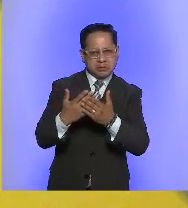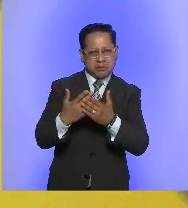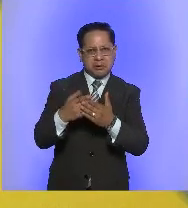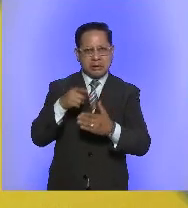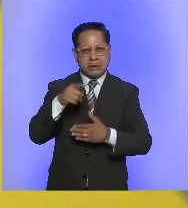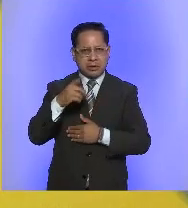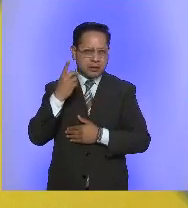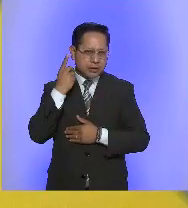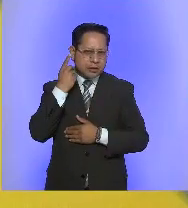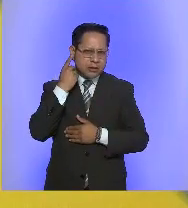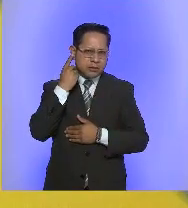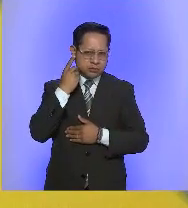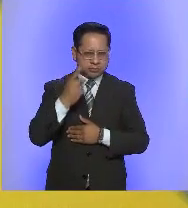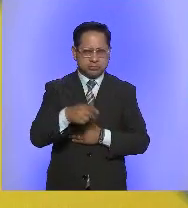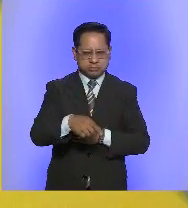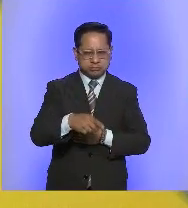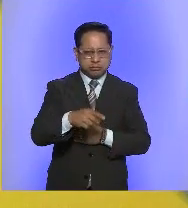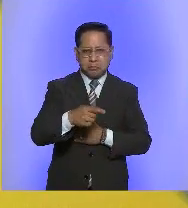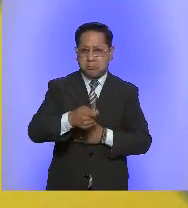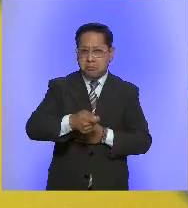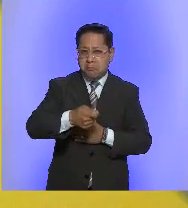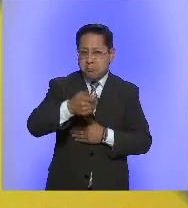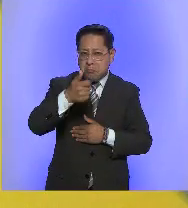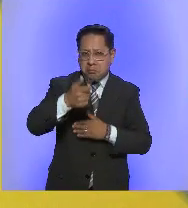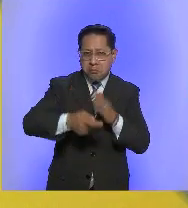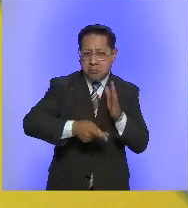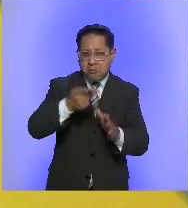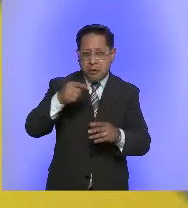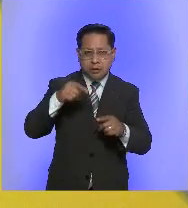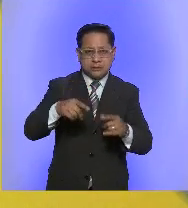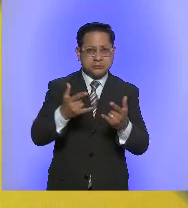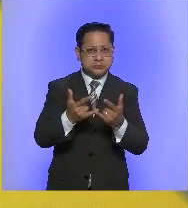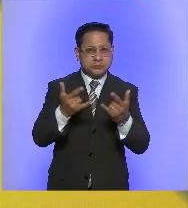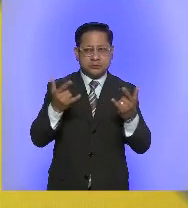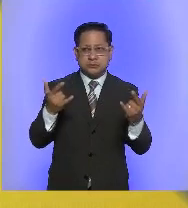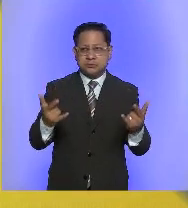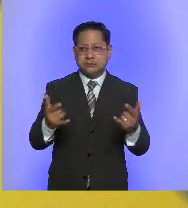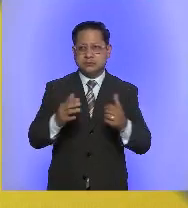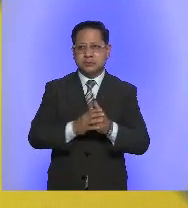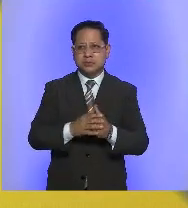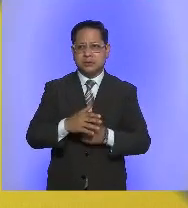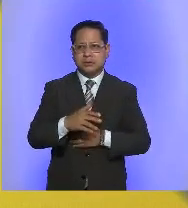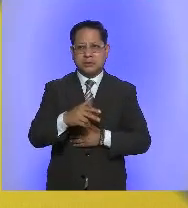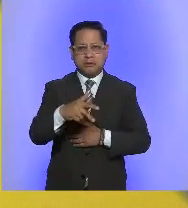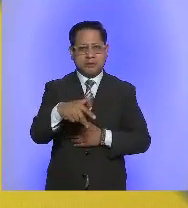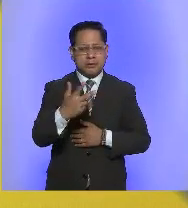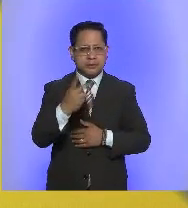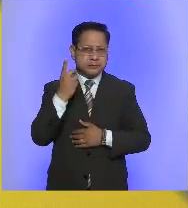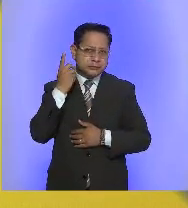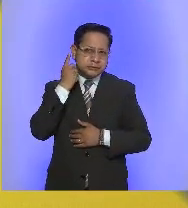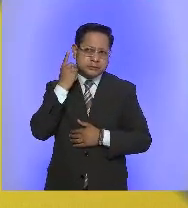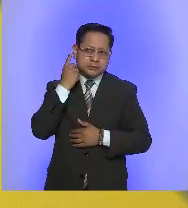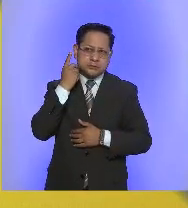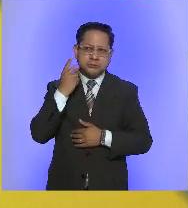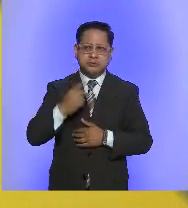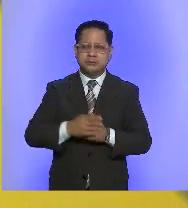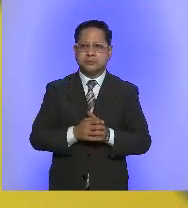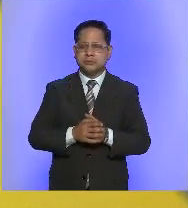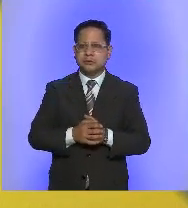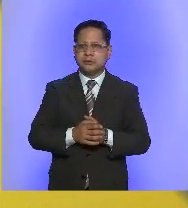vez en la historia de Durango tenemos 13 diputados y 12 hombres y 12